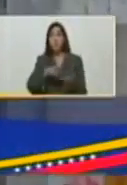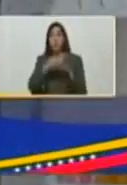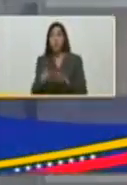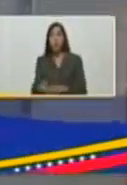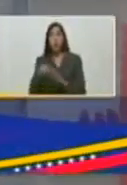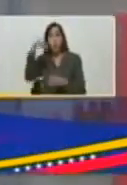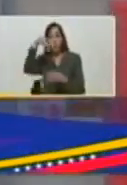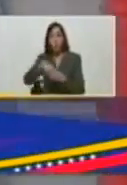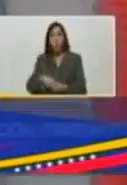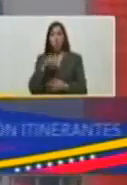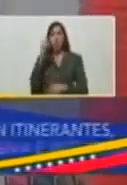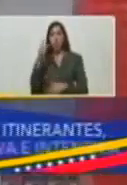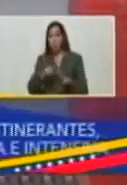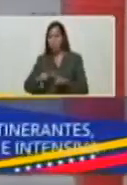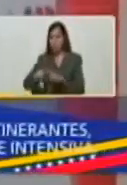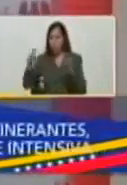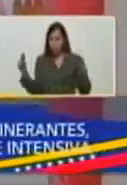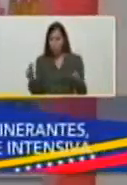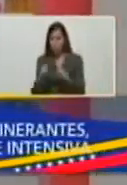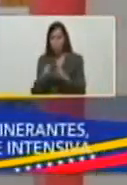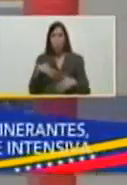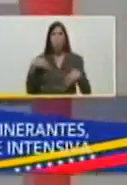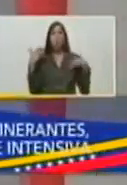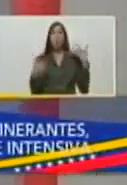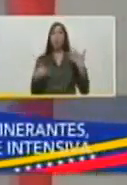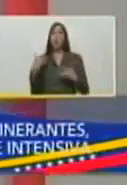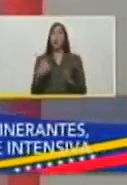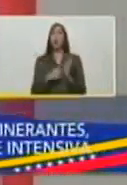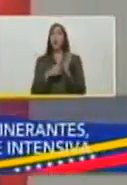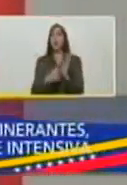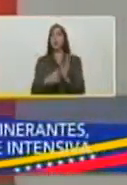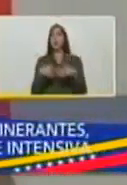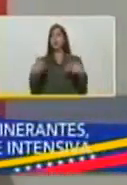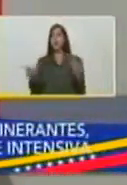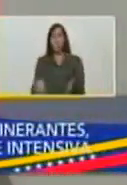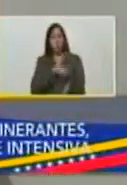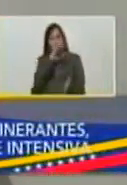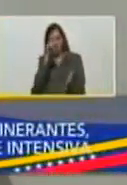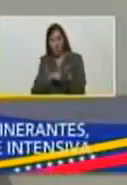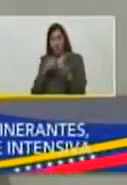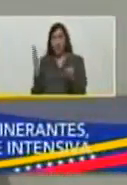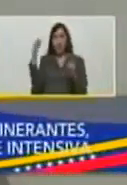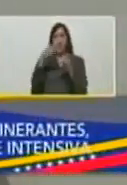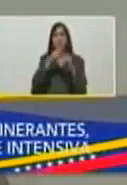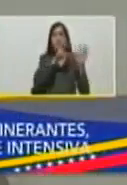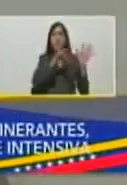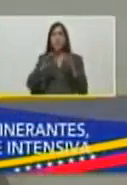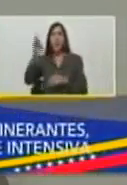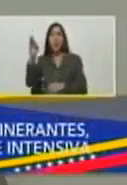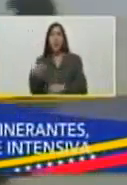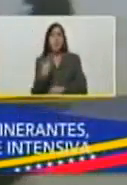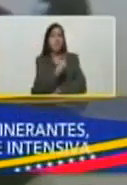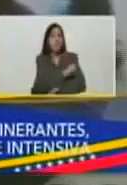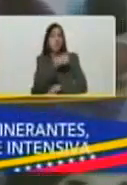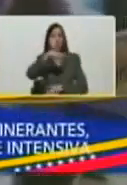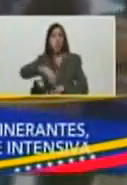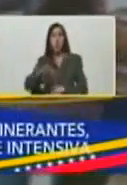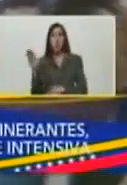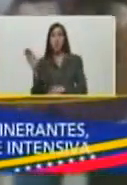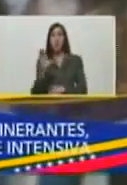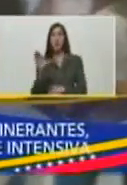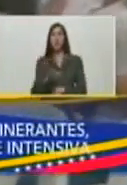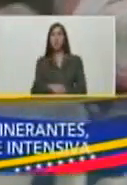El día de hoy nos encontramos aquí lleno de alegría, presidente, porque hemos completado la meta del 70% de inmunizaciones en el Distrito Capital. Llevamos